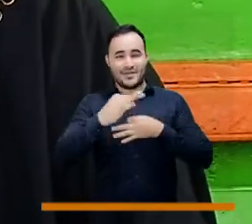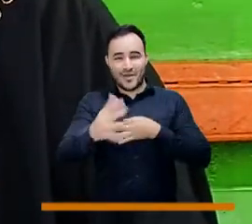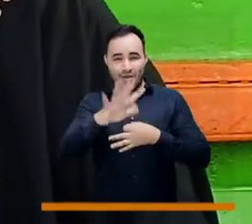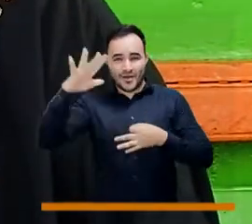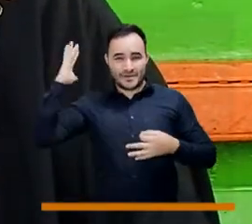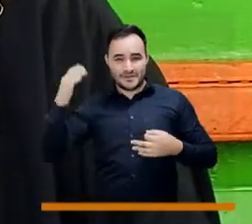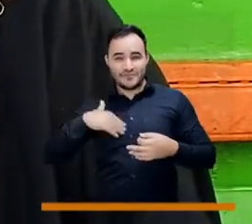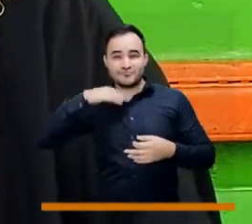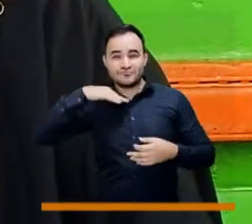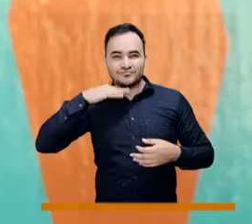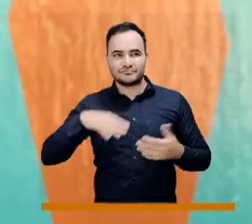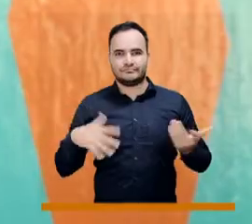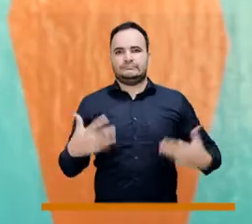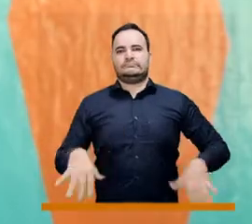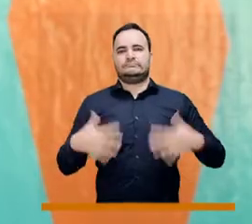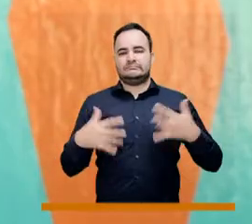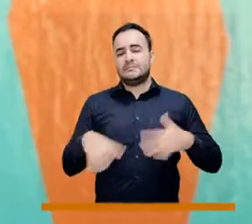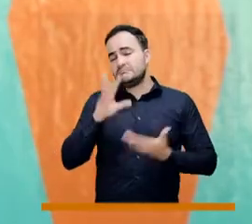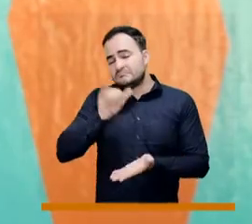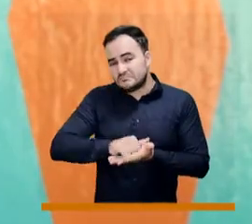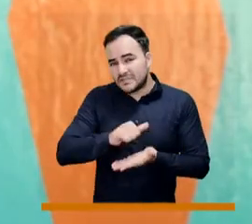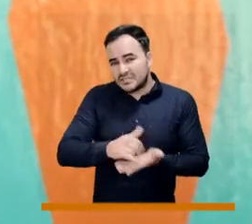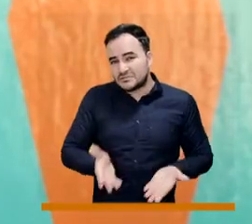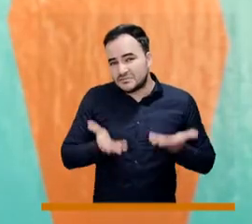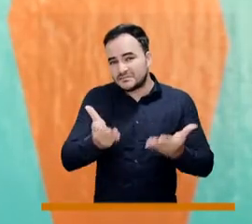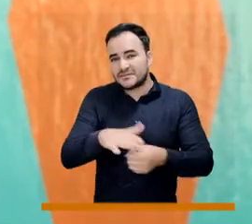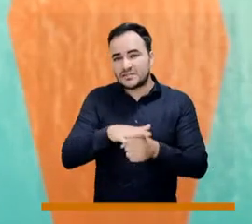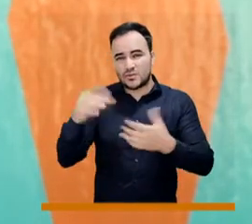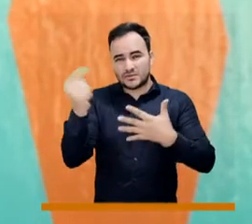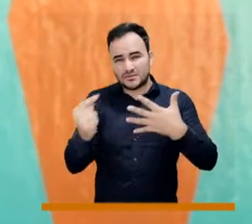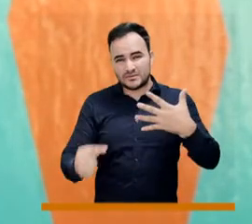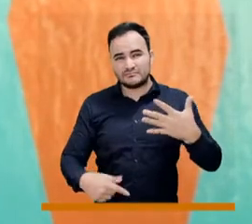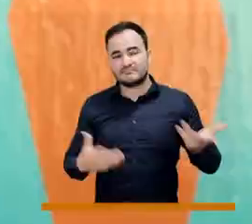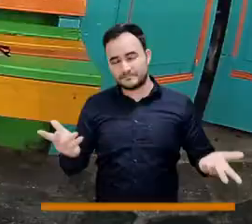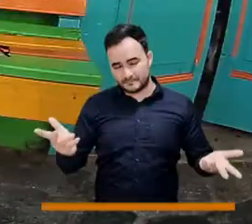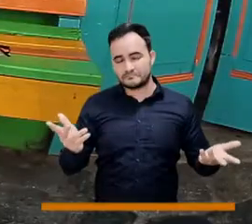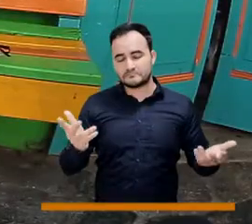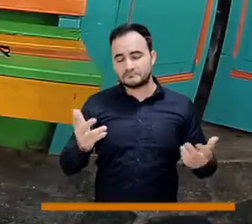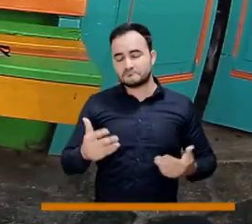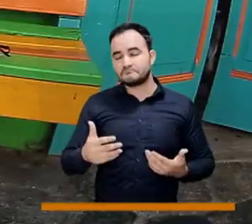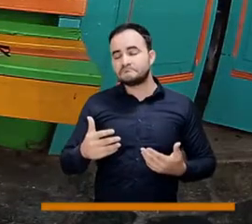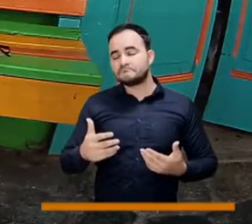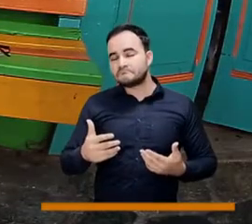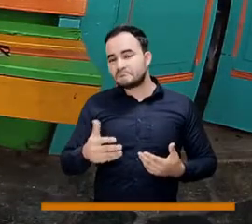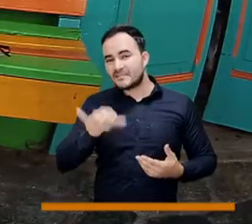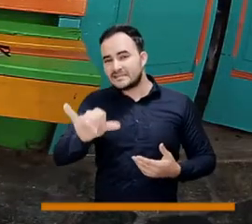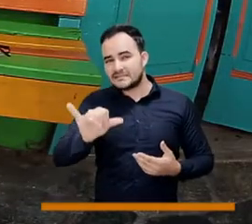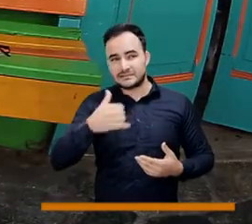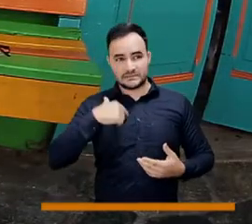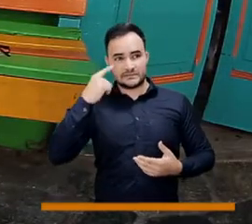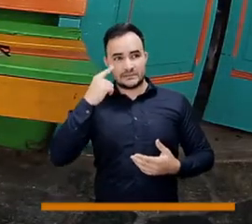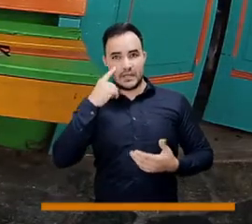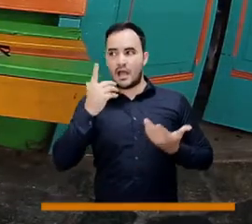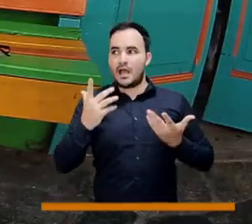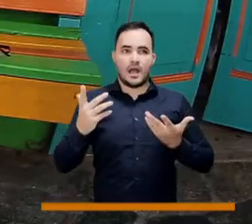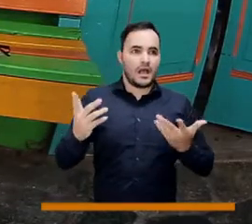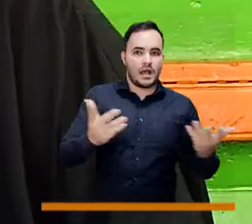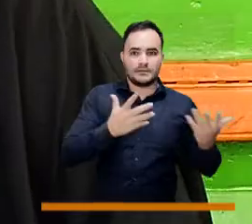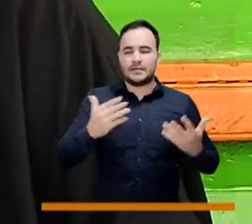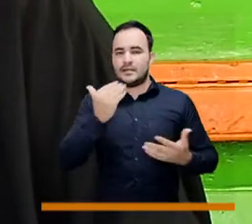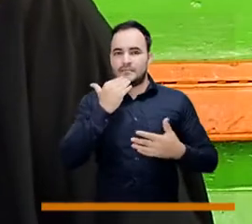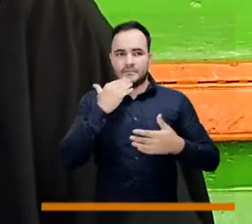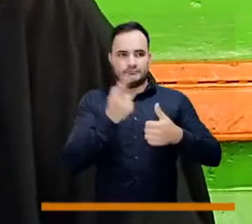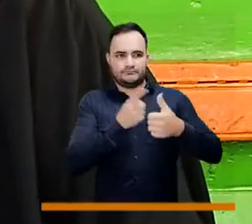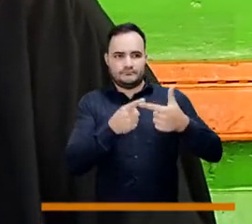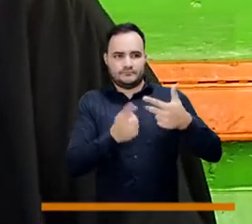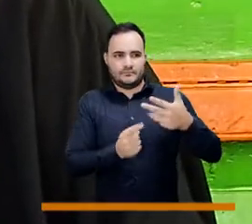corregimiento. Entonces, esas son las situaciones. Los nombres atractivos como